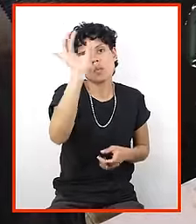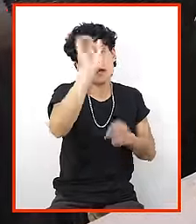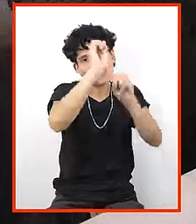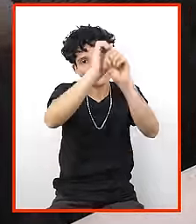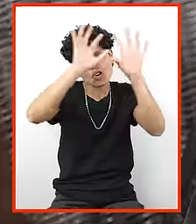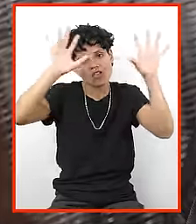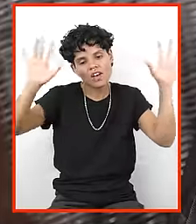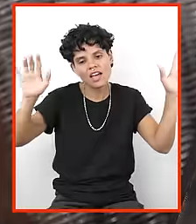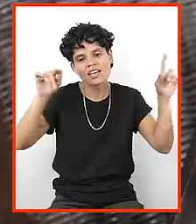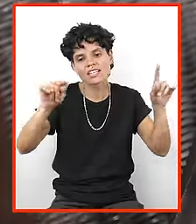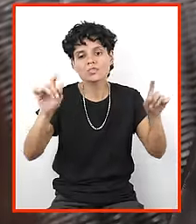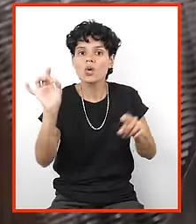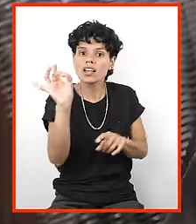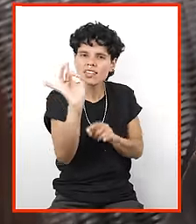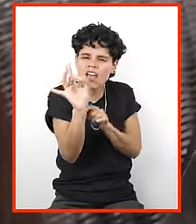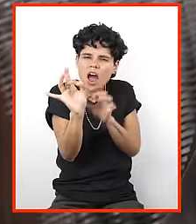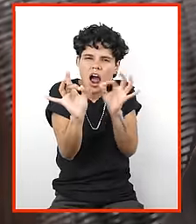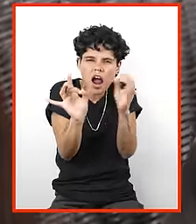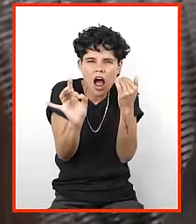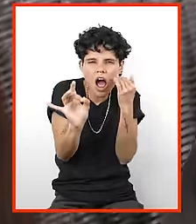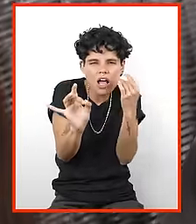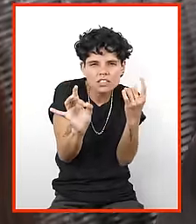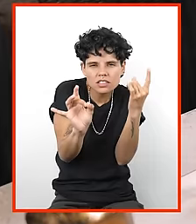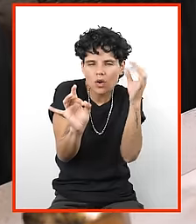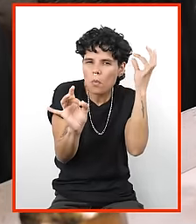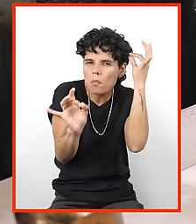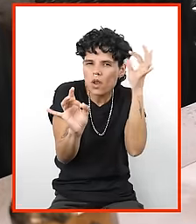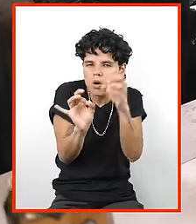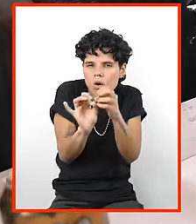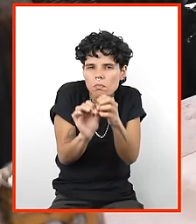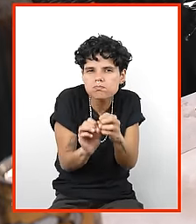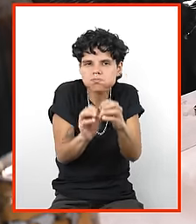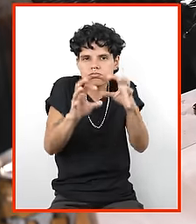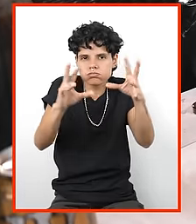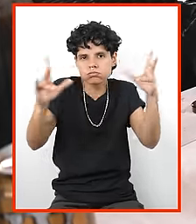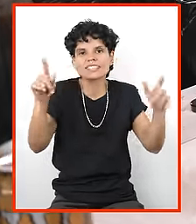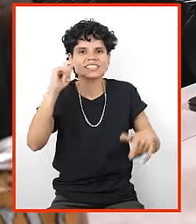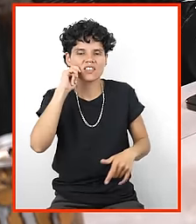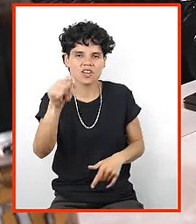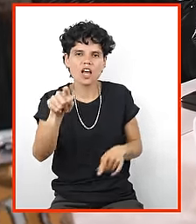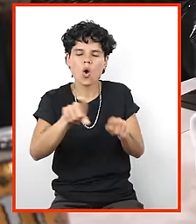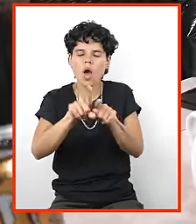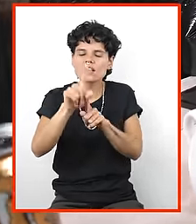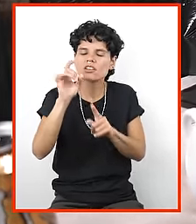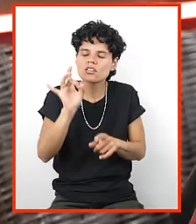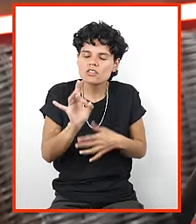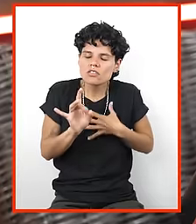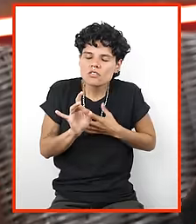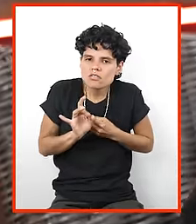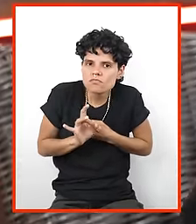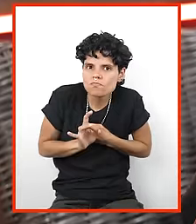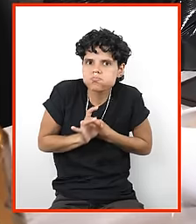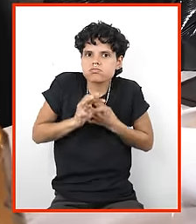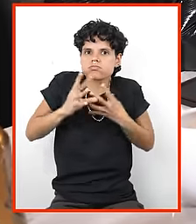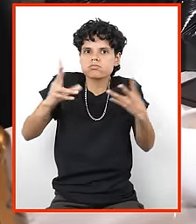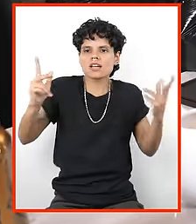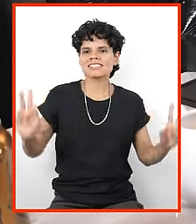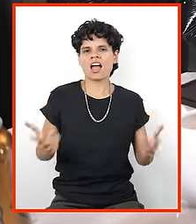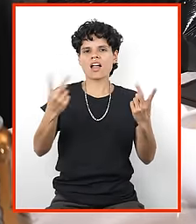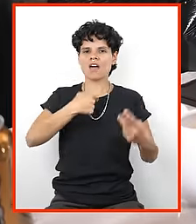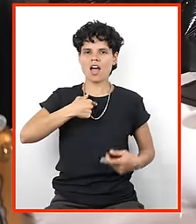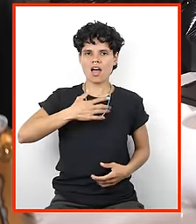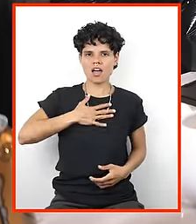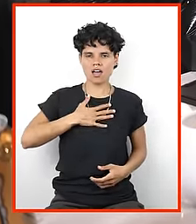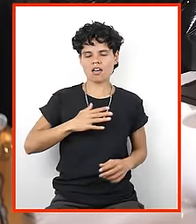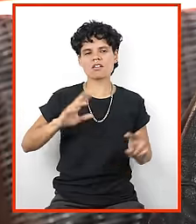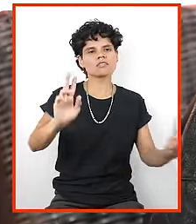una estrella que está a punto de explotar, eso significa. Entonces esta es nuestra heroína y creo que yo soy supernova. Todo